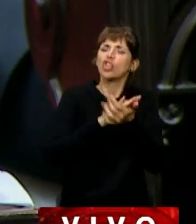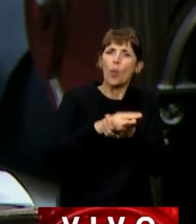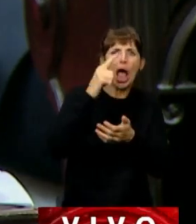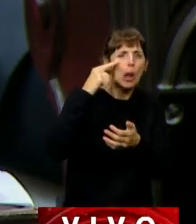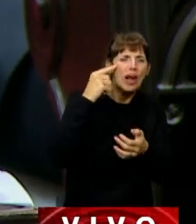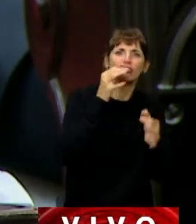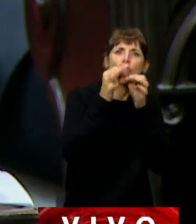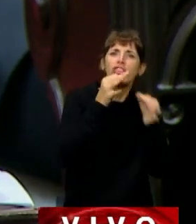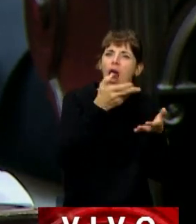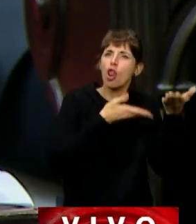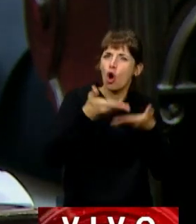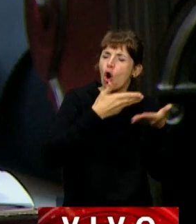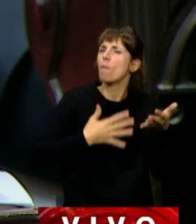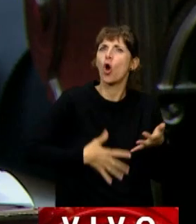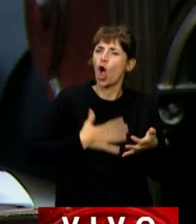presidente Alberto Fernández.